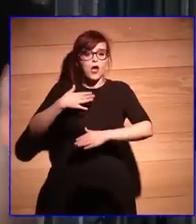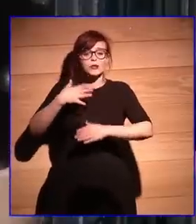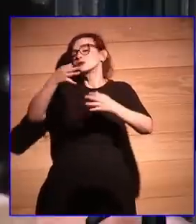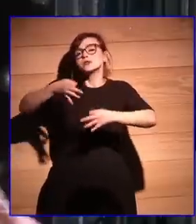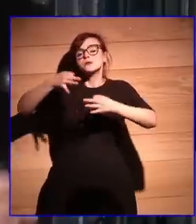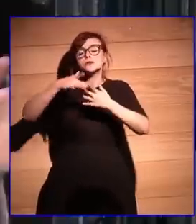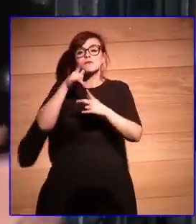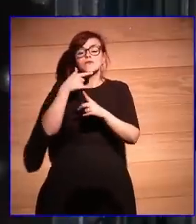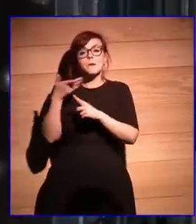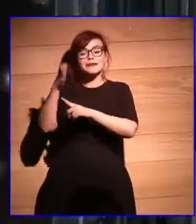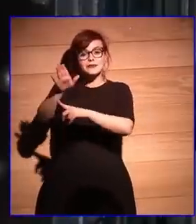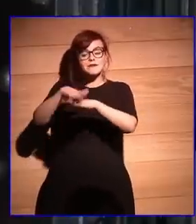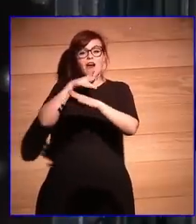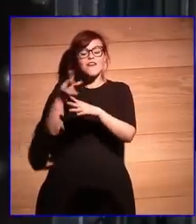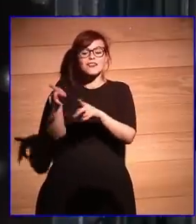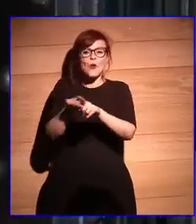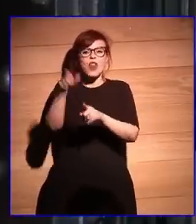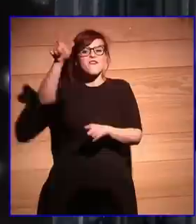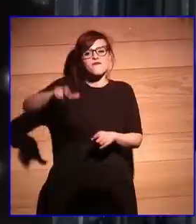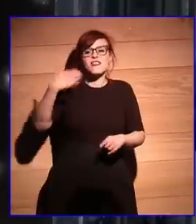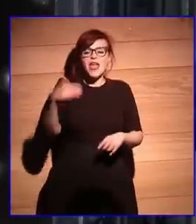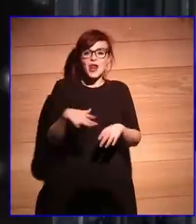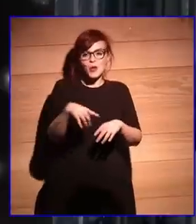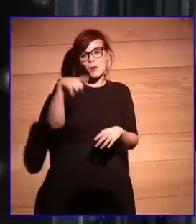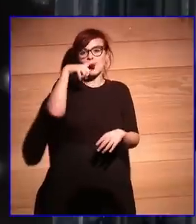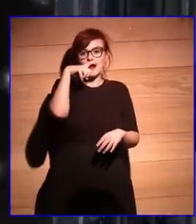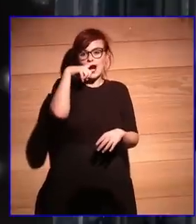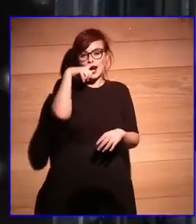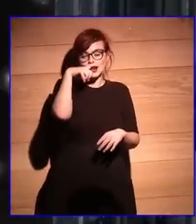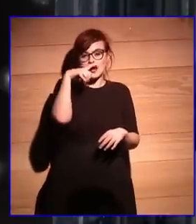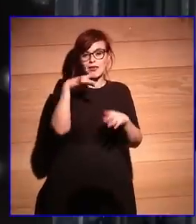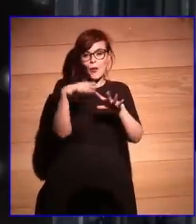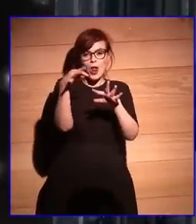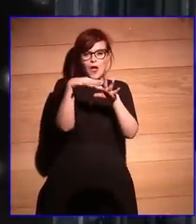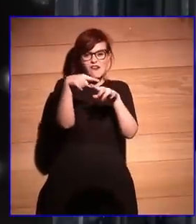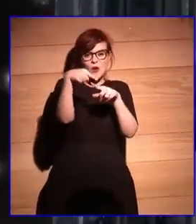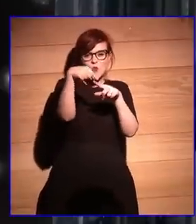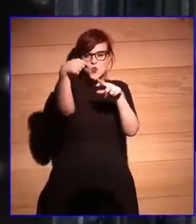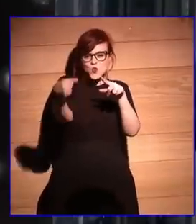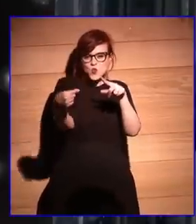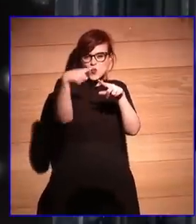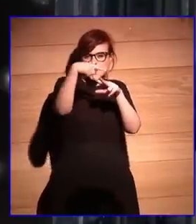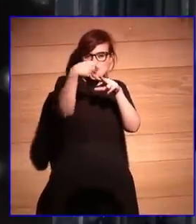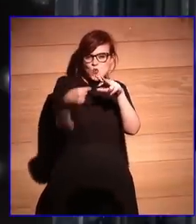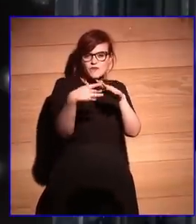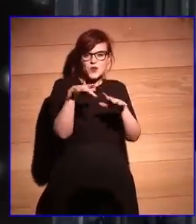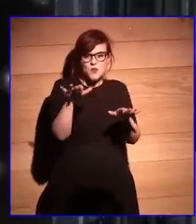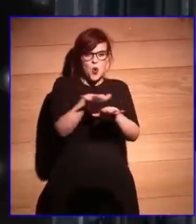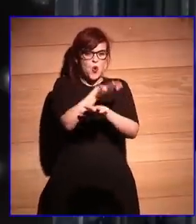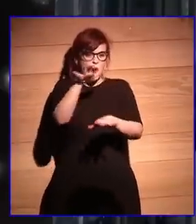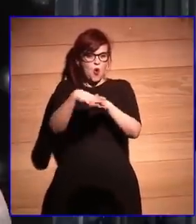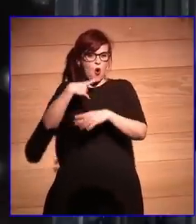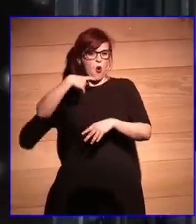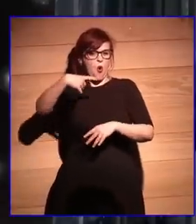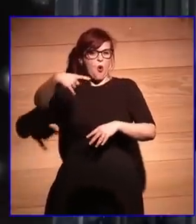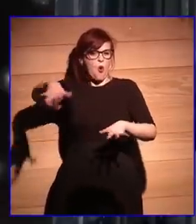nos presentaba estos villanos de opereta de bigotito retorcido. Con las uñas muy largas. Uñas largas y se reían así muy